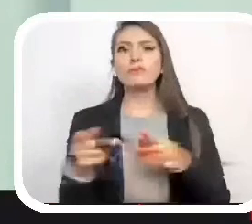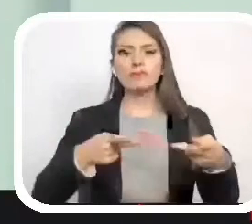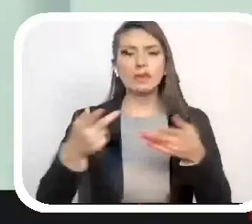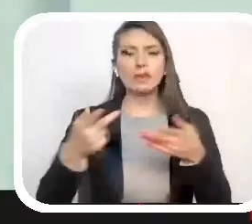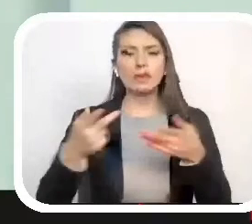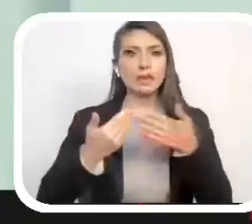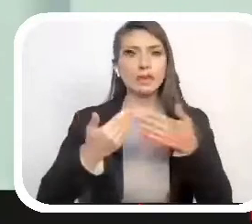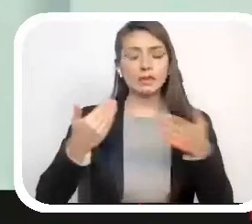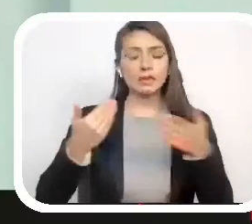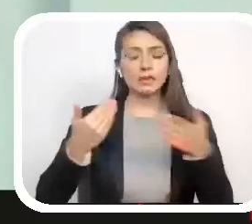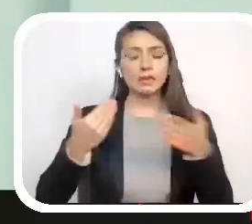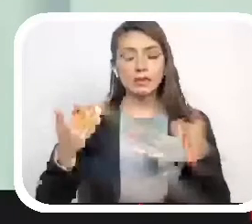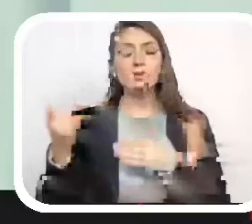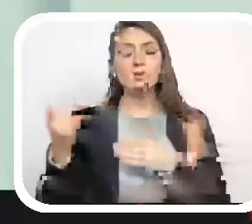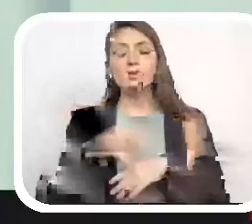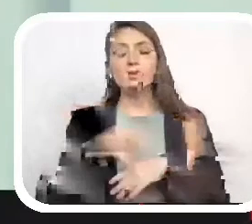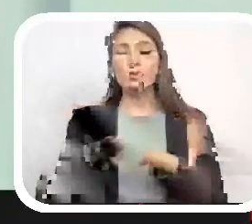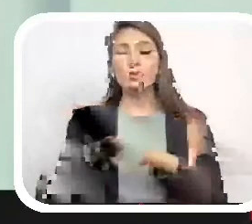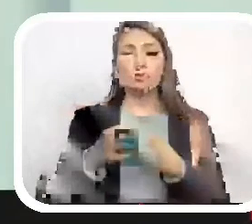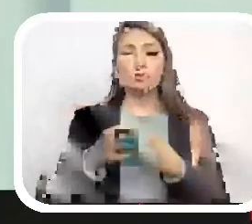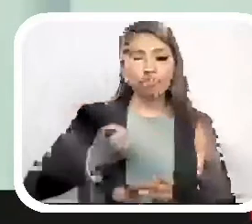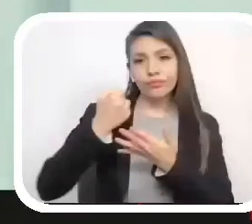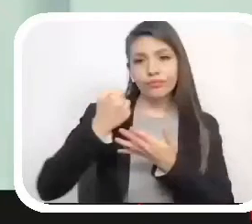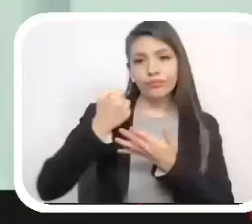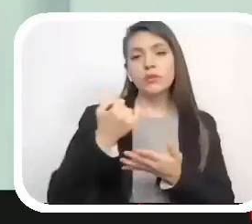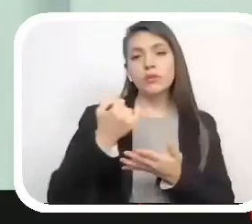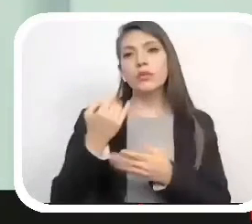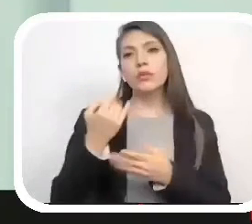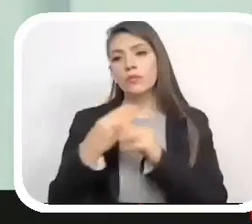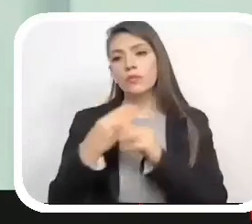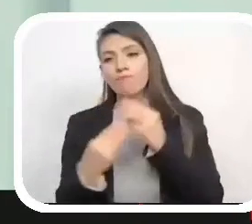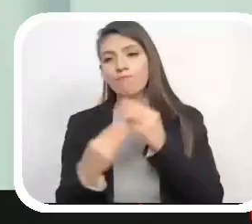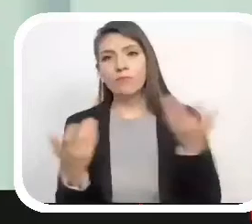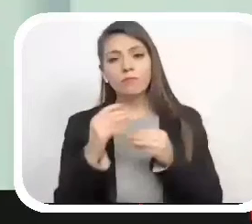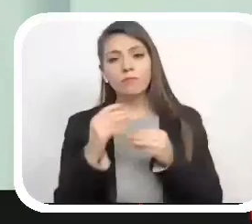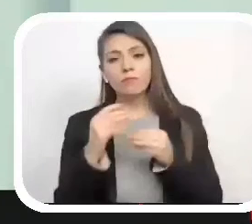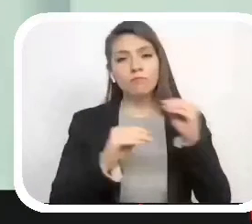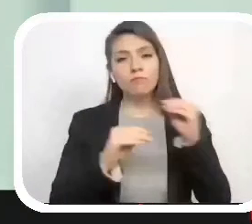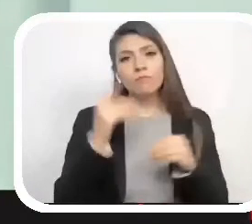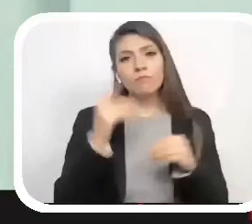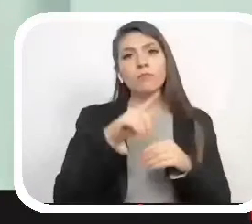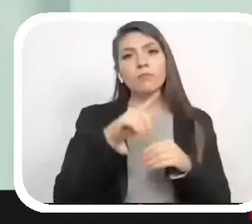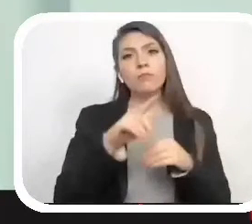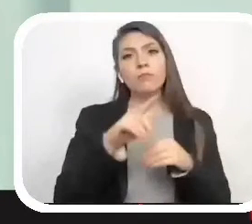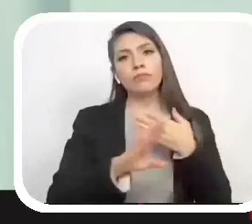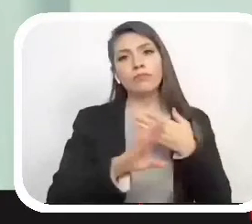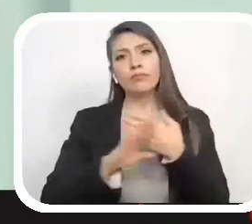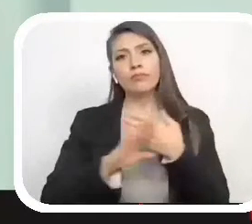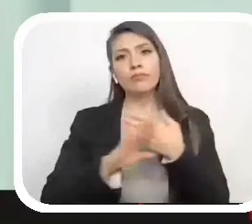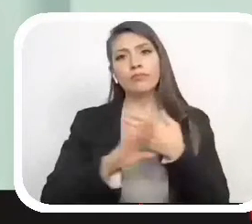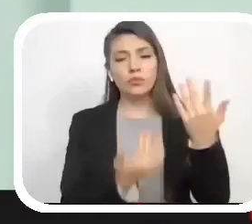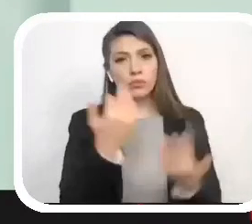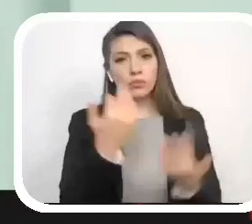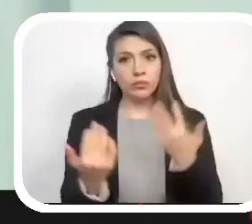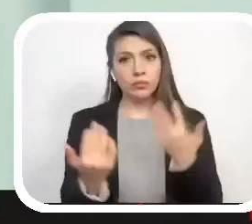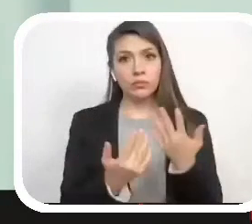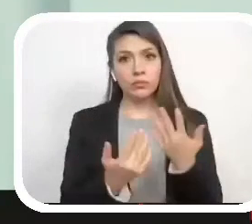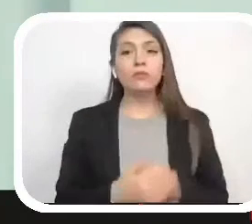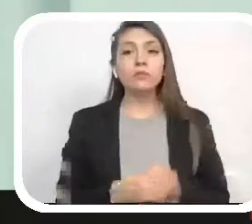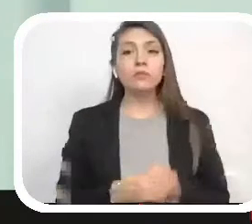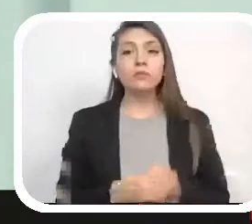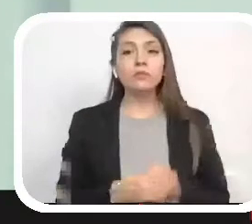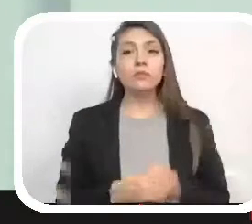personal y recursos materiales suficientes para el combate del mal uso del fuego, principalmente en